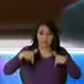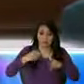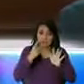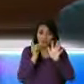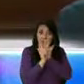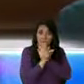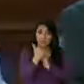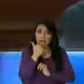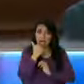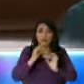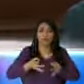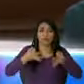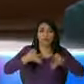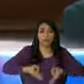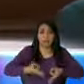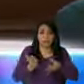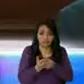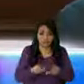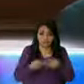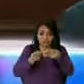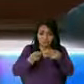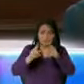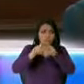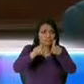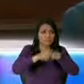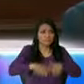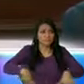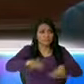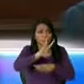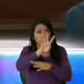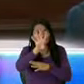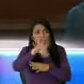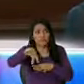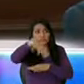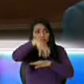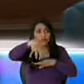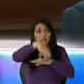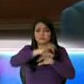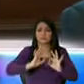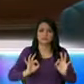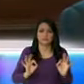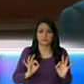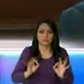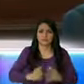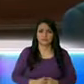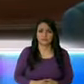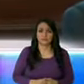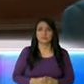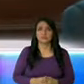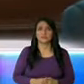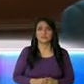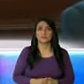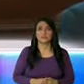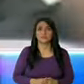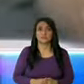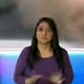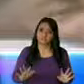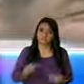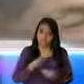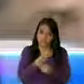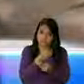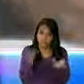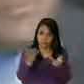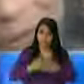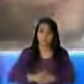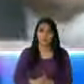ninguna denuncia formal ni documentada en ninguna de las 24 delegaciones provinciales, y eso hay que señalarlo.